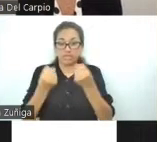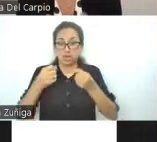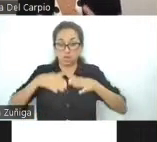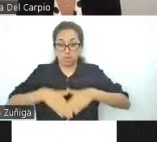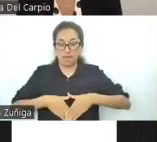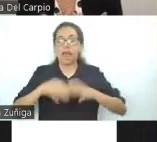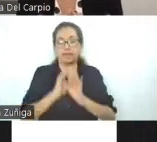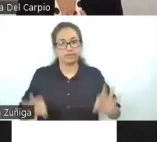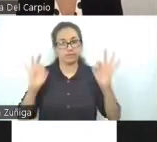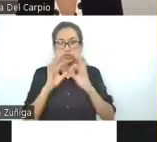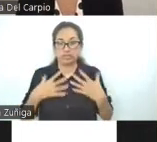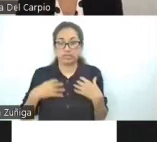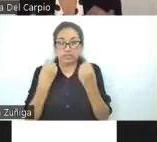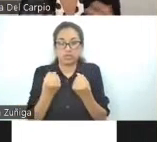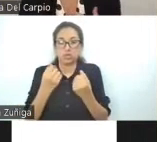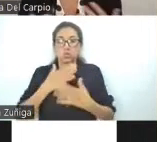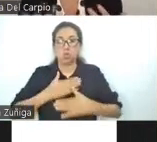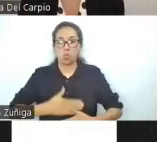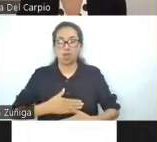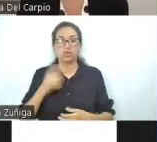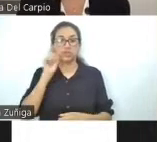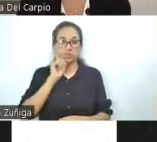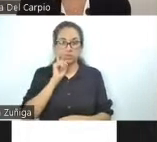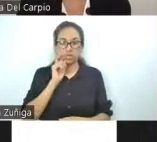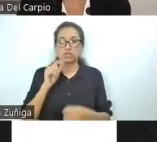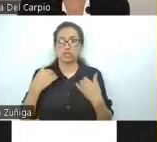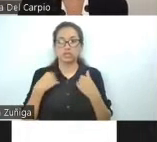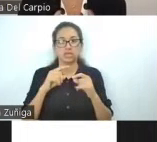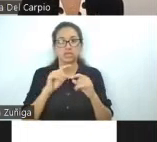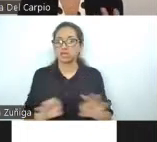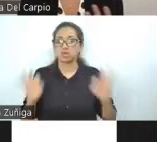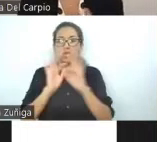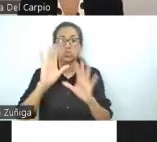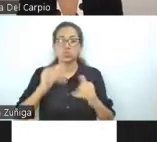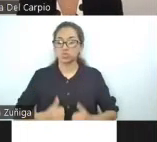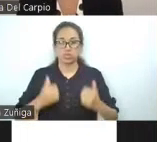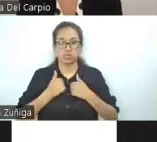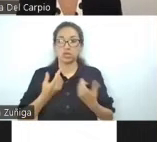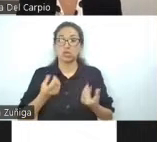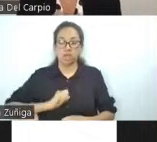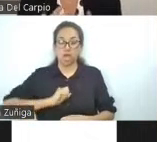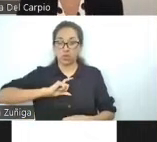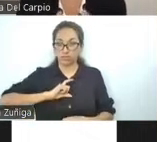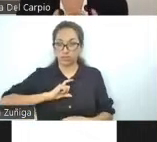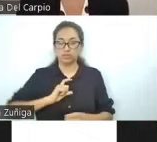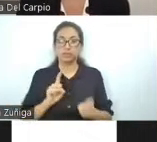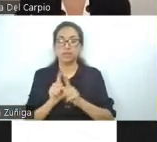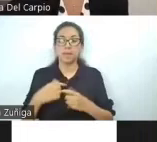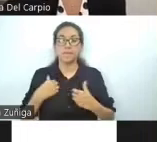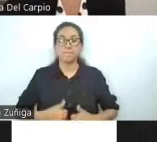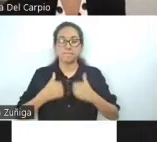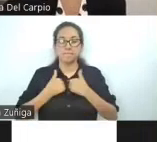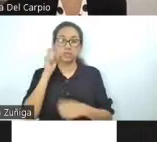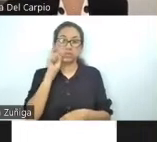de nuestra salud íntima, de nuestra sexualidad, afecta varios aspectos de nuestra vida, afecta nuestra autoestima, afecta nuestra vida sexual